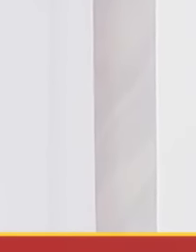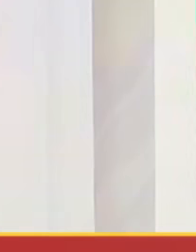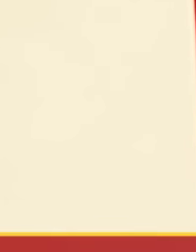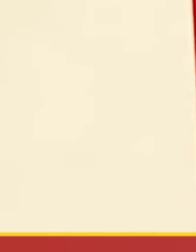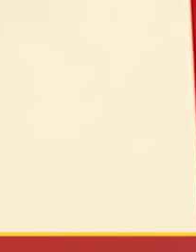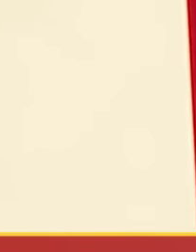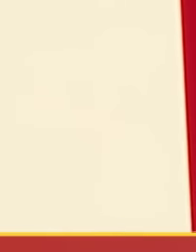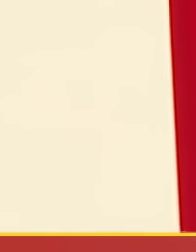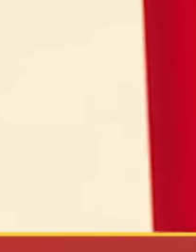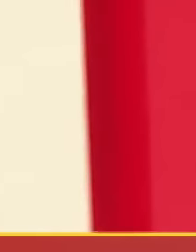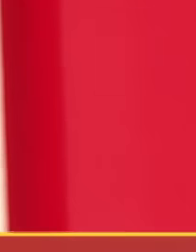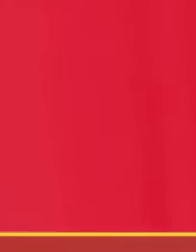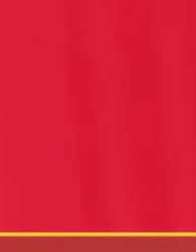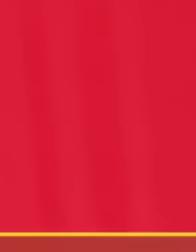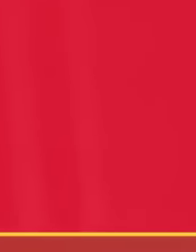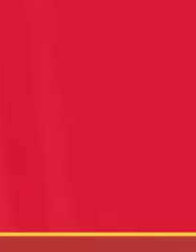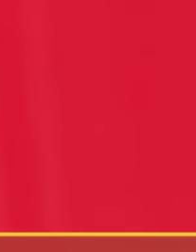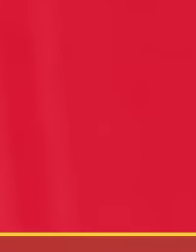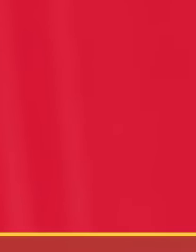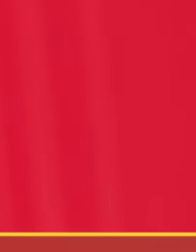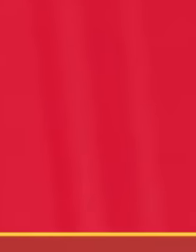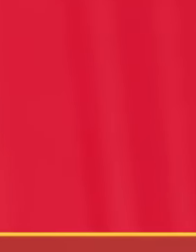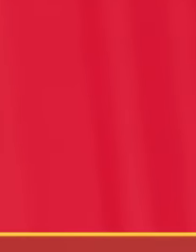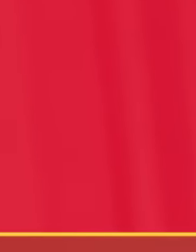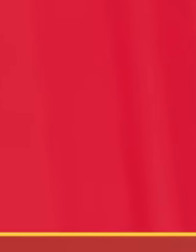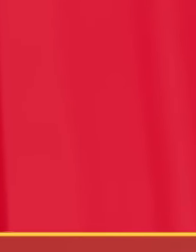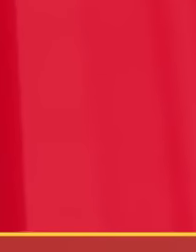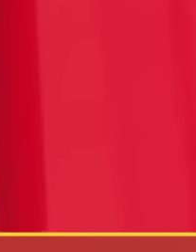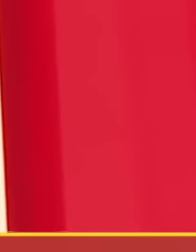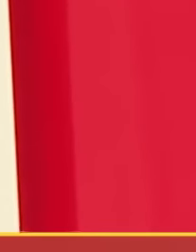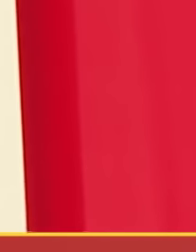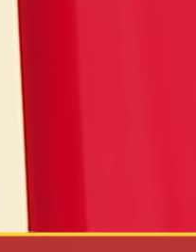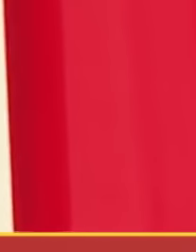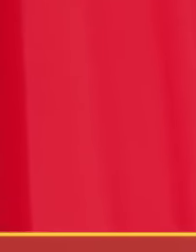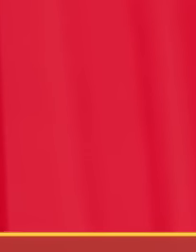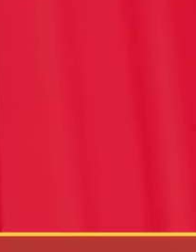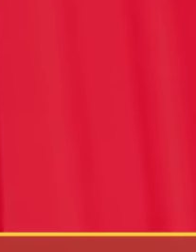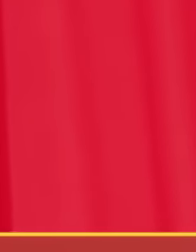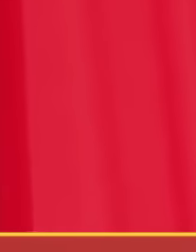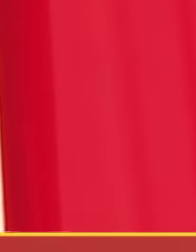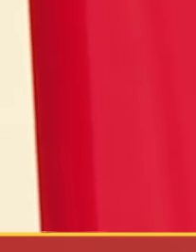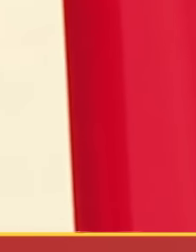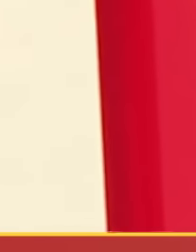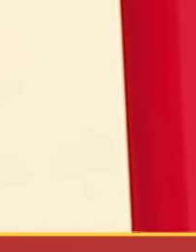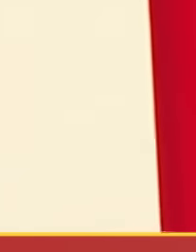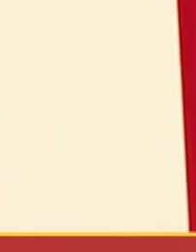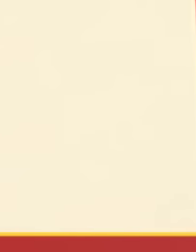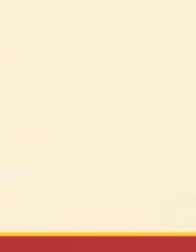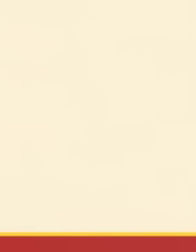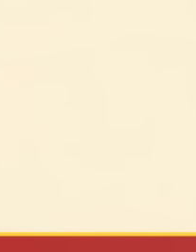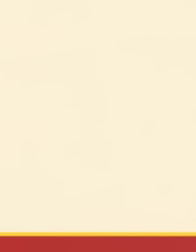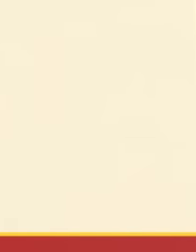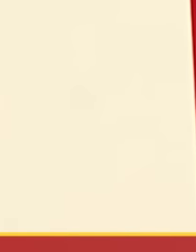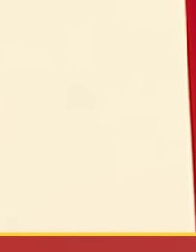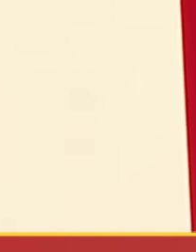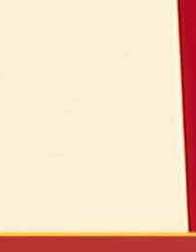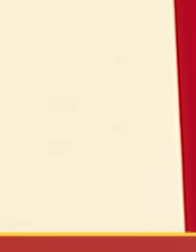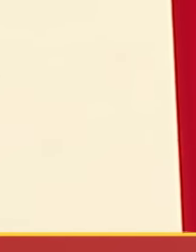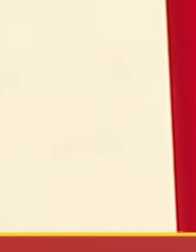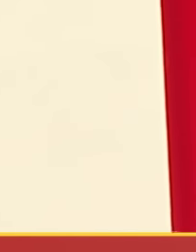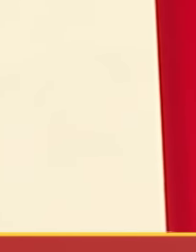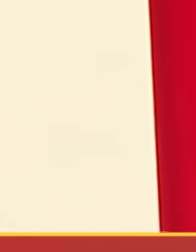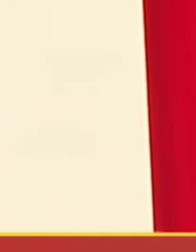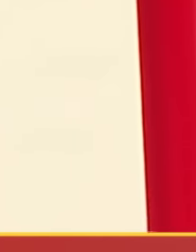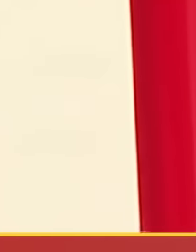miedo. Los insultos, las calumnias, las mentiras, no le tenemos